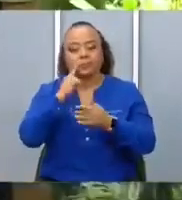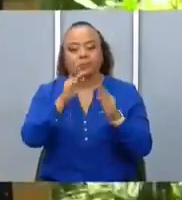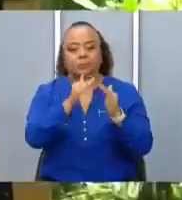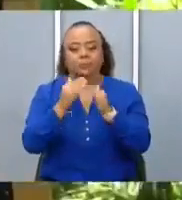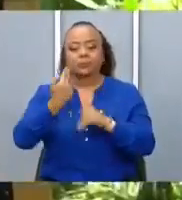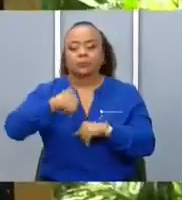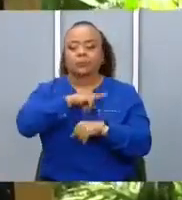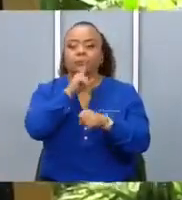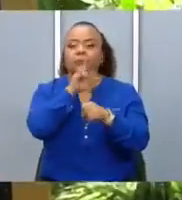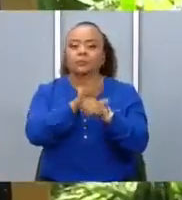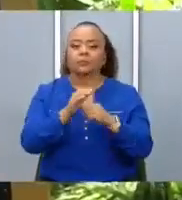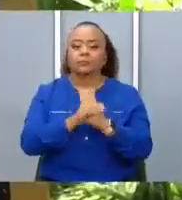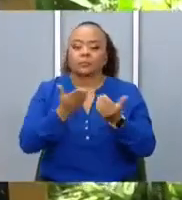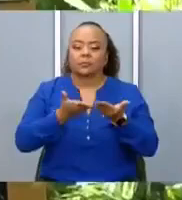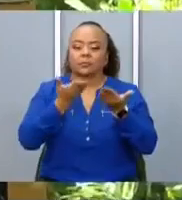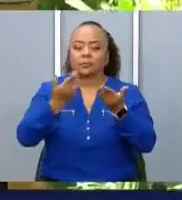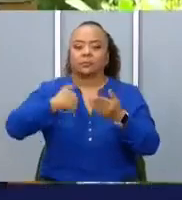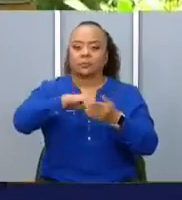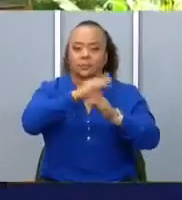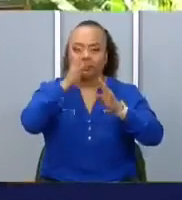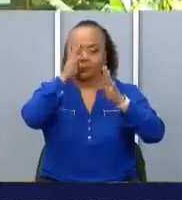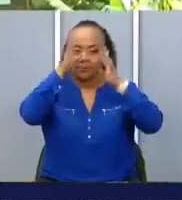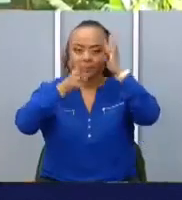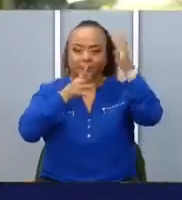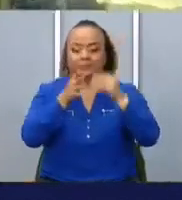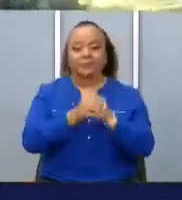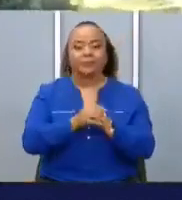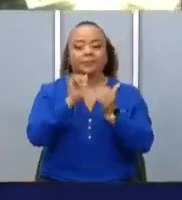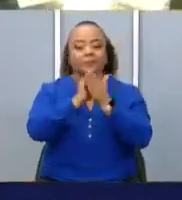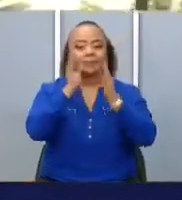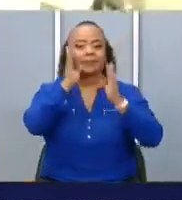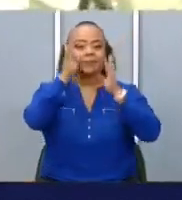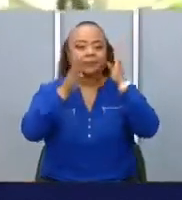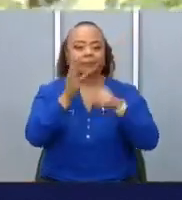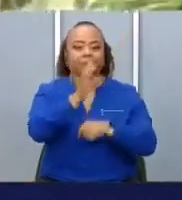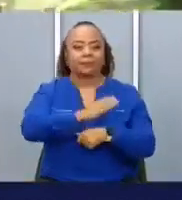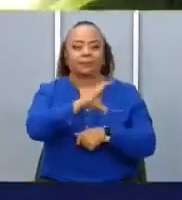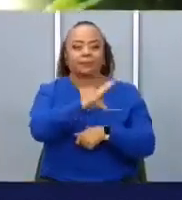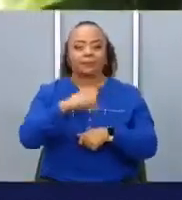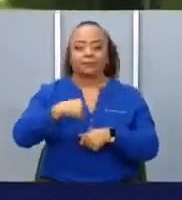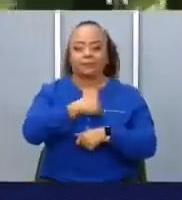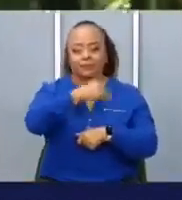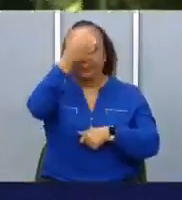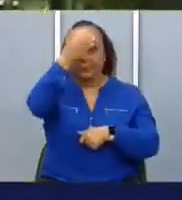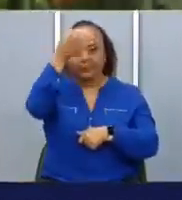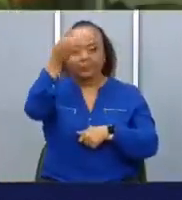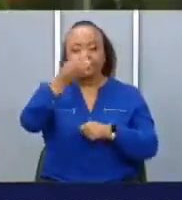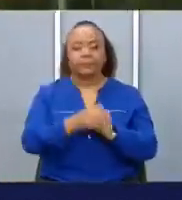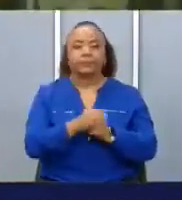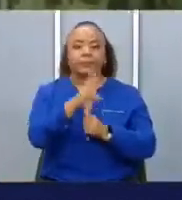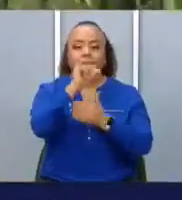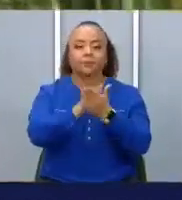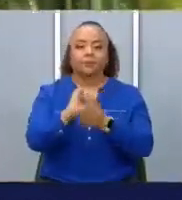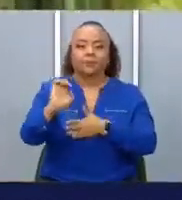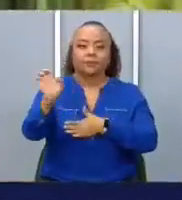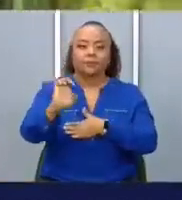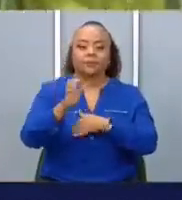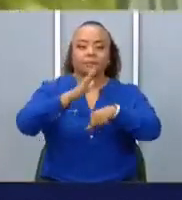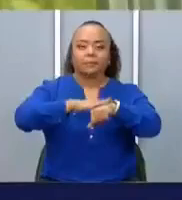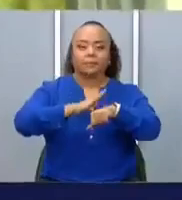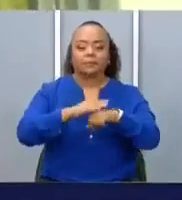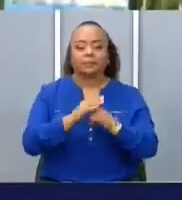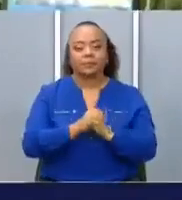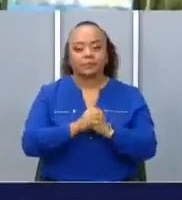nosotros nos comprometemos a poner a disposición nuestra creatividad esa creatividad que caracteriza el Ministerio de cultura y Juventud Y esa energía que nos